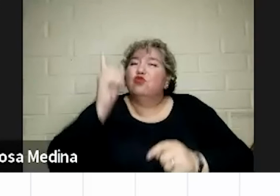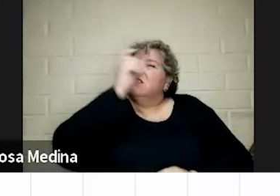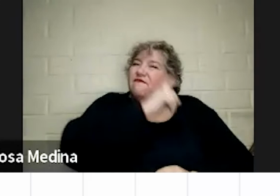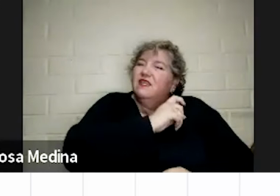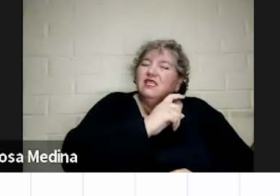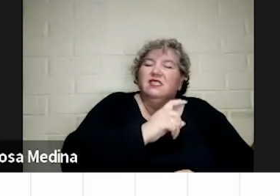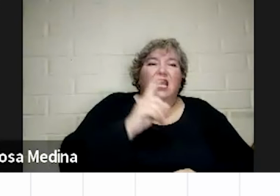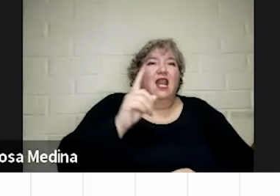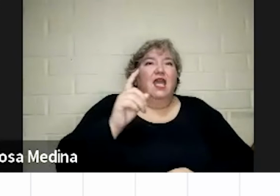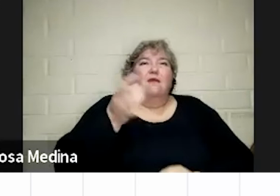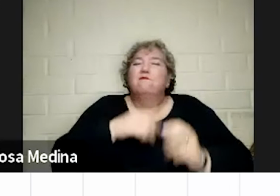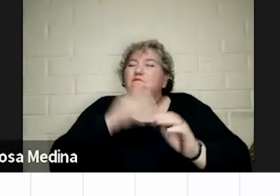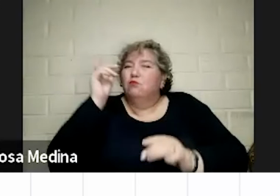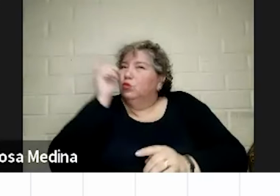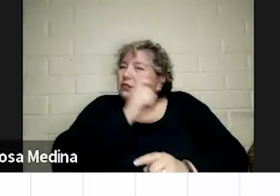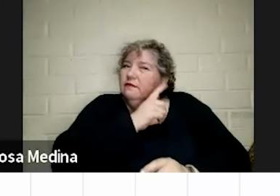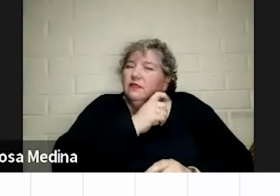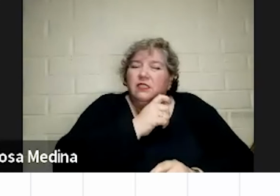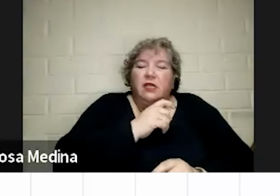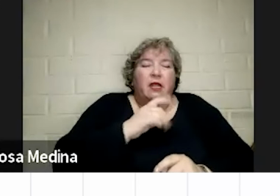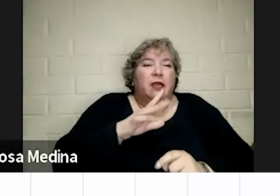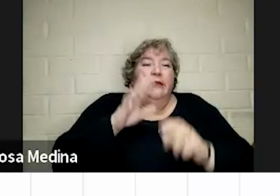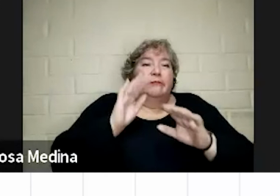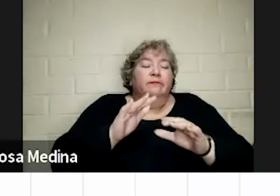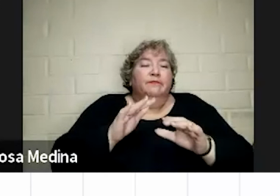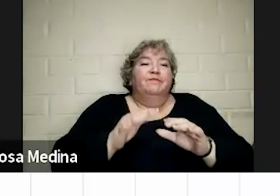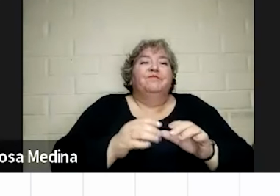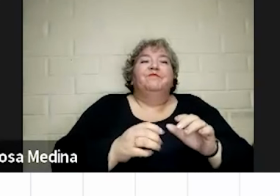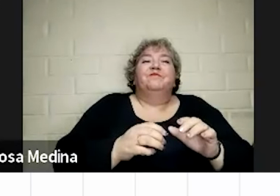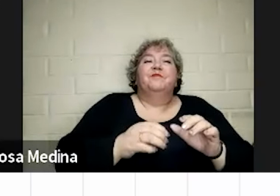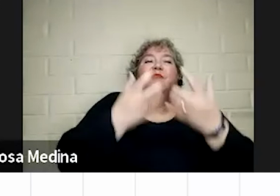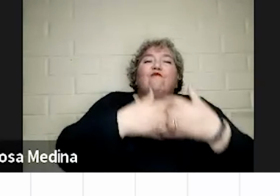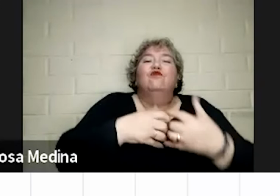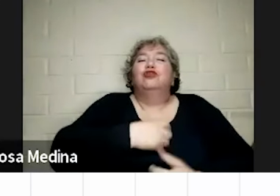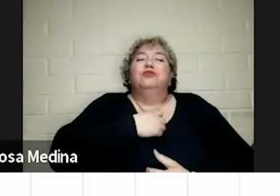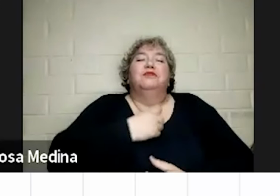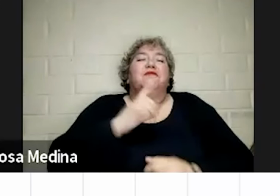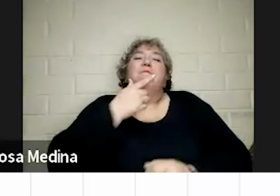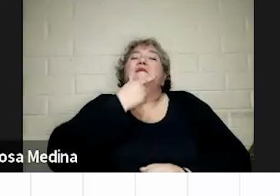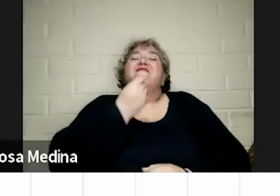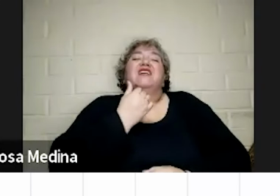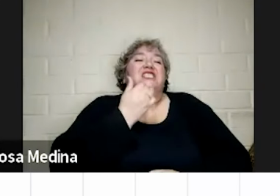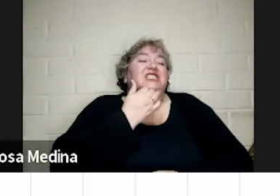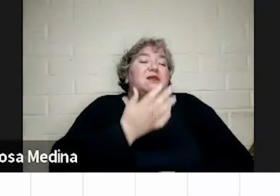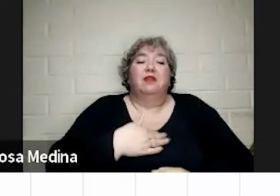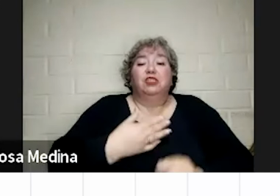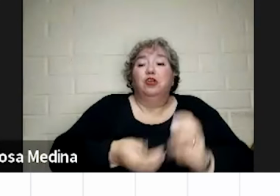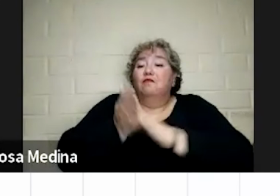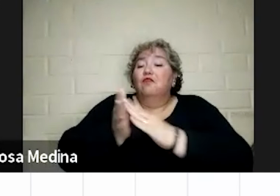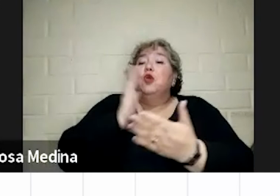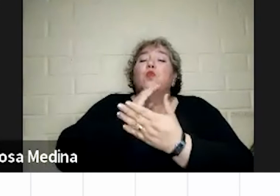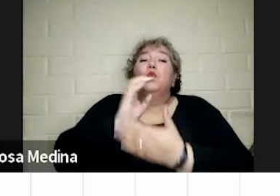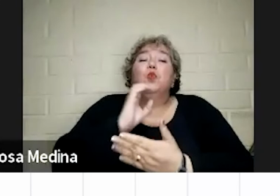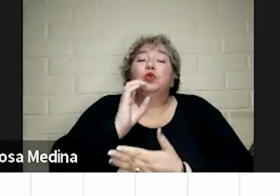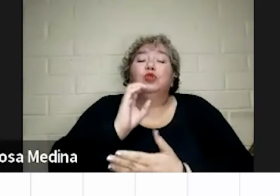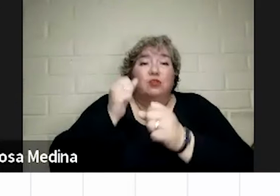es más costoso, y evaluar funciones ejecutivas es más simple. Entonces, si yo evalúo funciones ejecutivas todo el curso, puedo hacerme más o menos